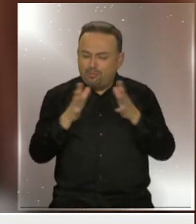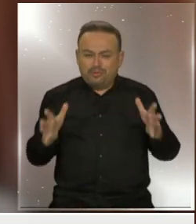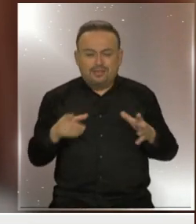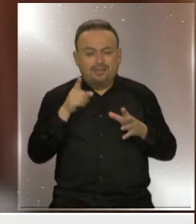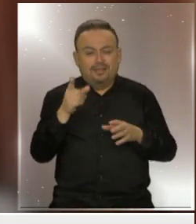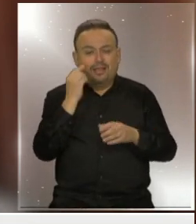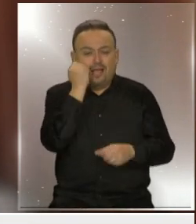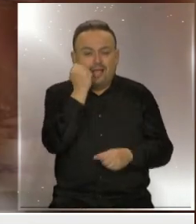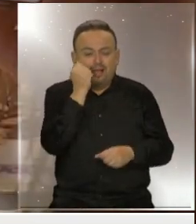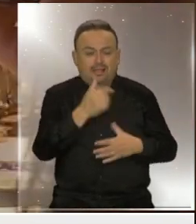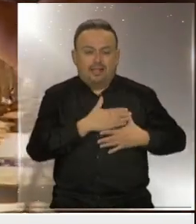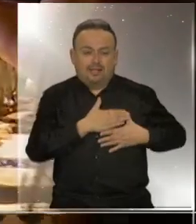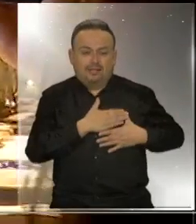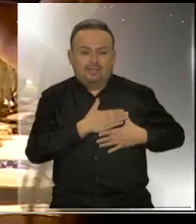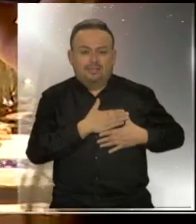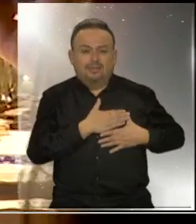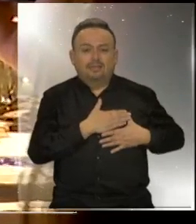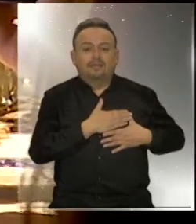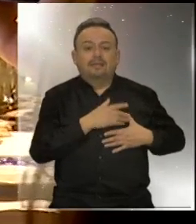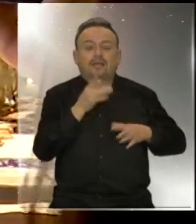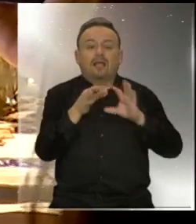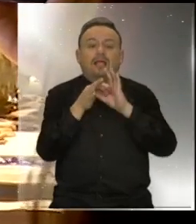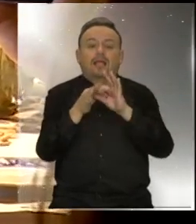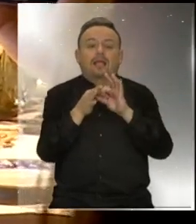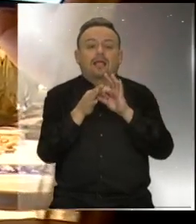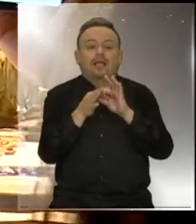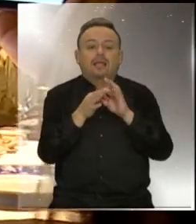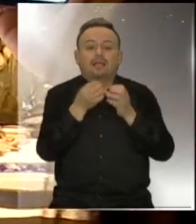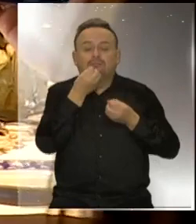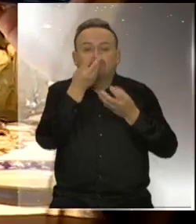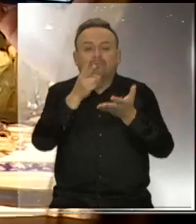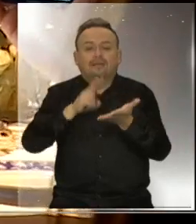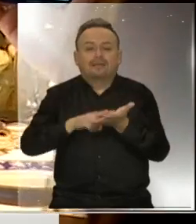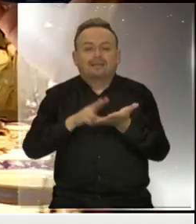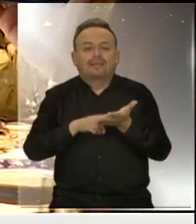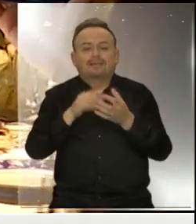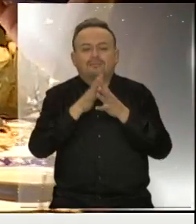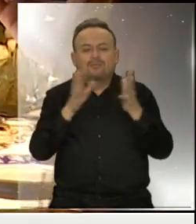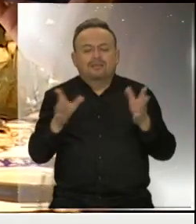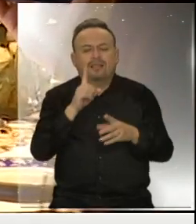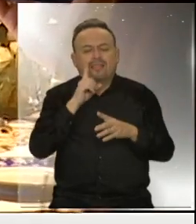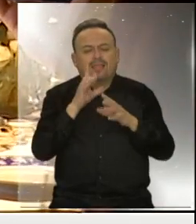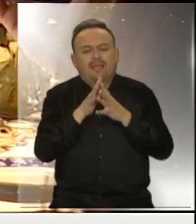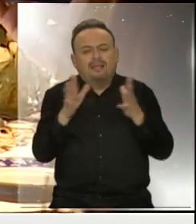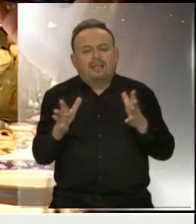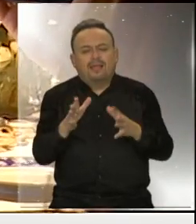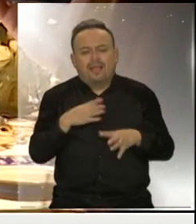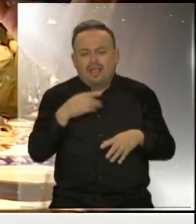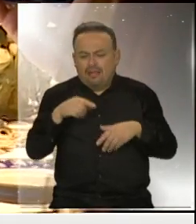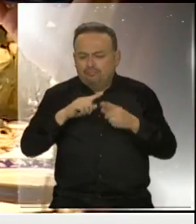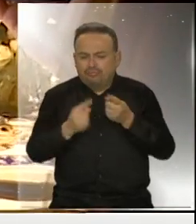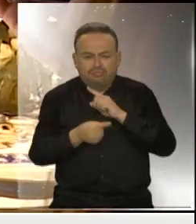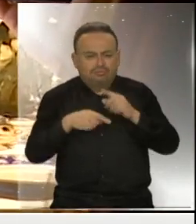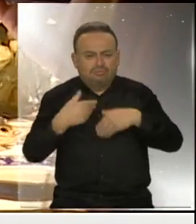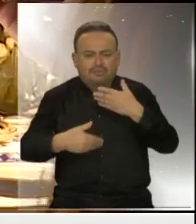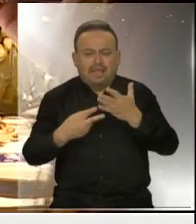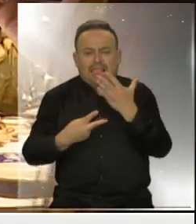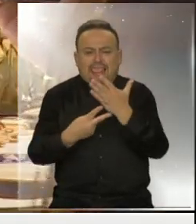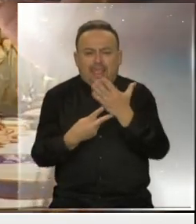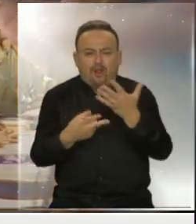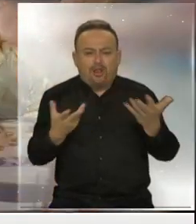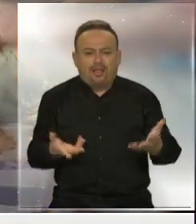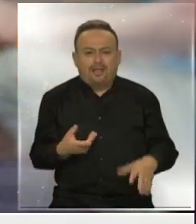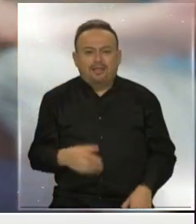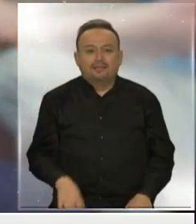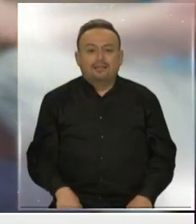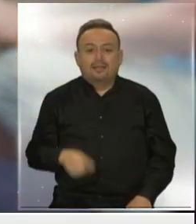mucho cariño en tu corazón. Y gracias por la honestidad, por tener tanta capacidad de adaptarte a los cambios, a la tecnología.